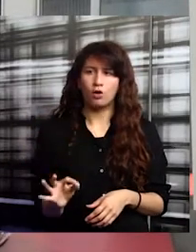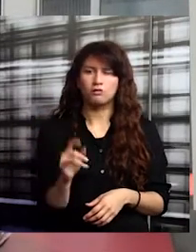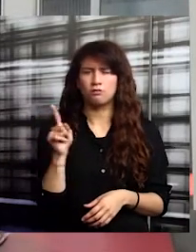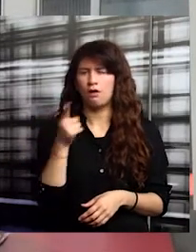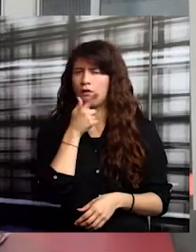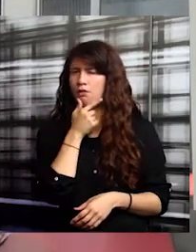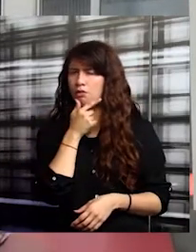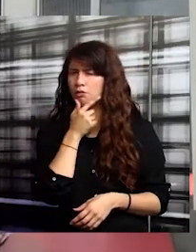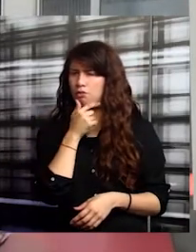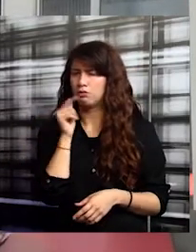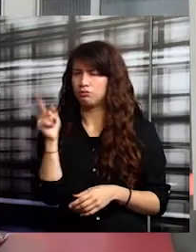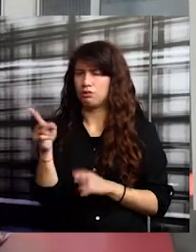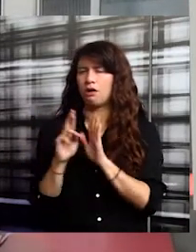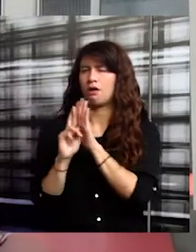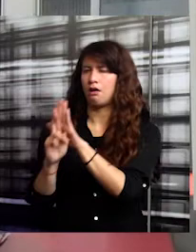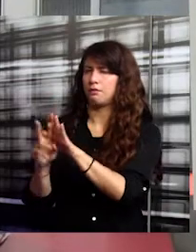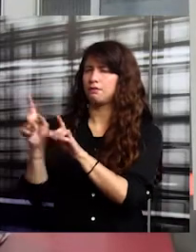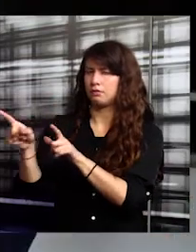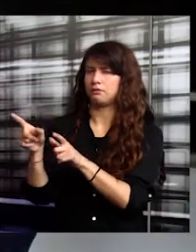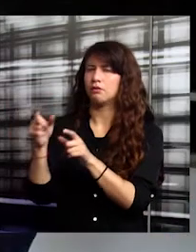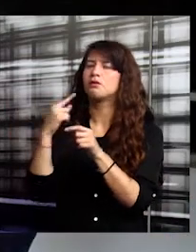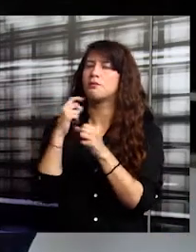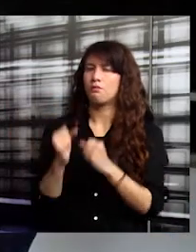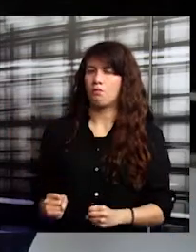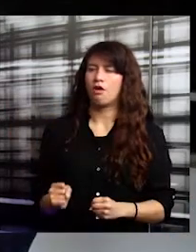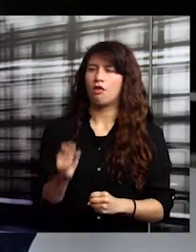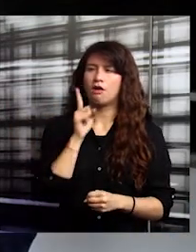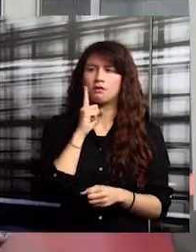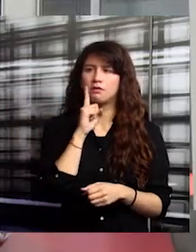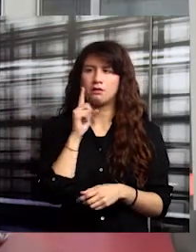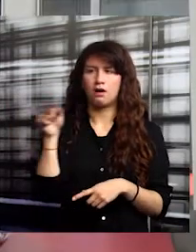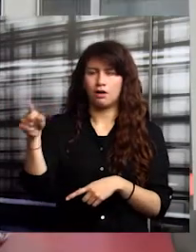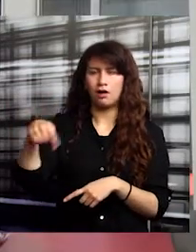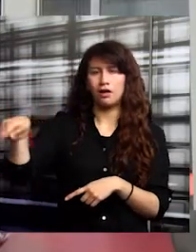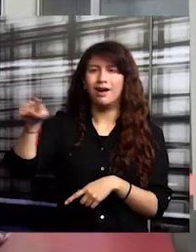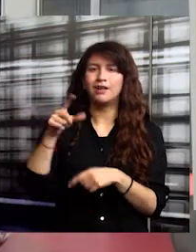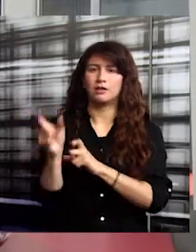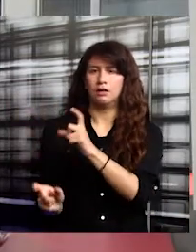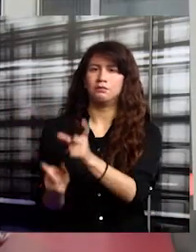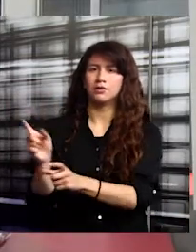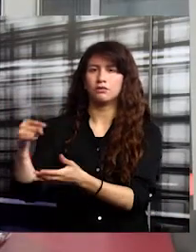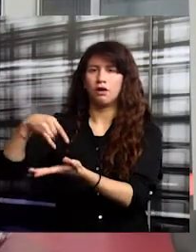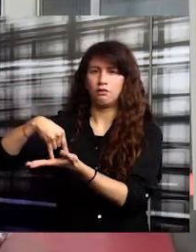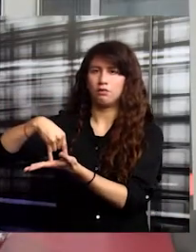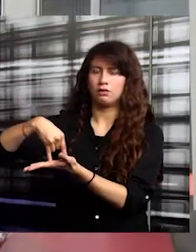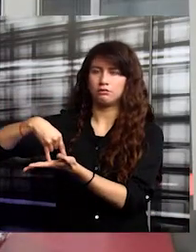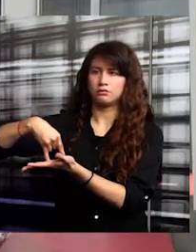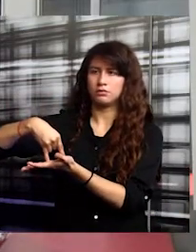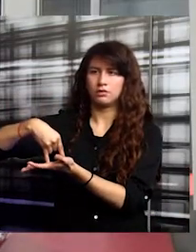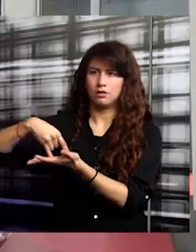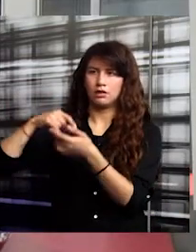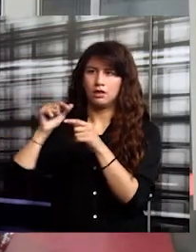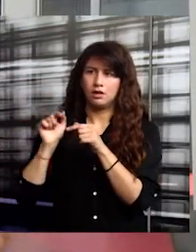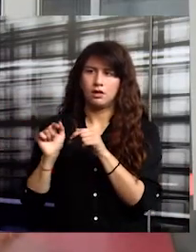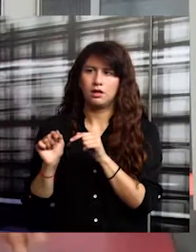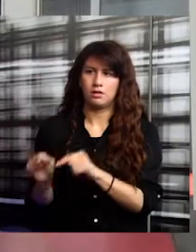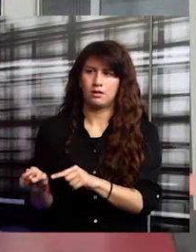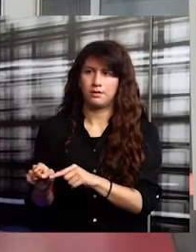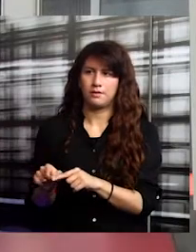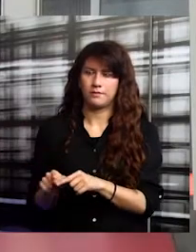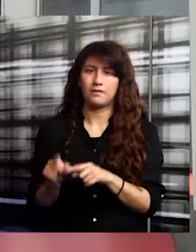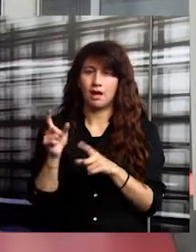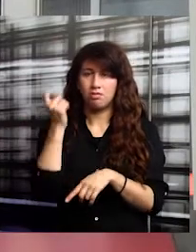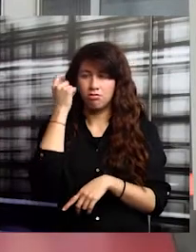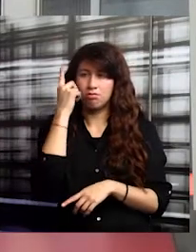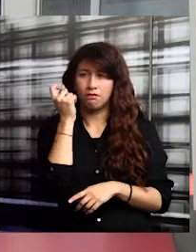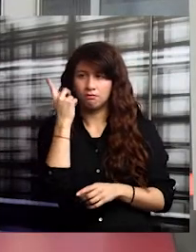que pueda tener esos parlamentarios. Y desde esa óptica es entendible salirse de